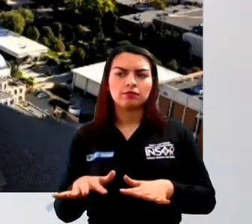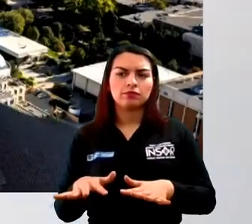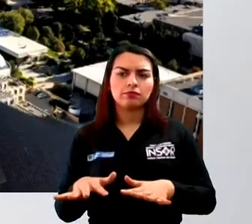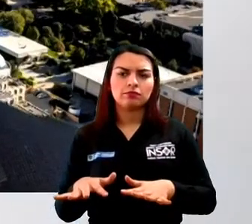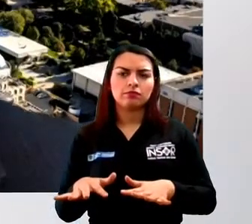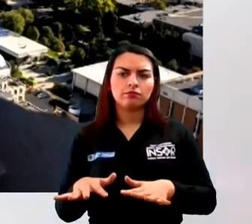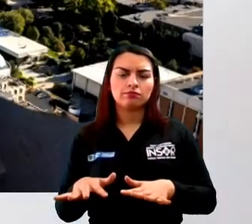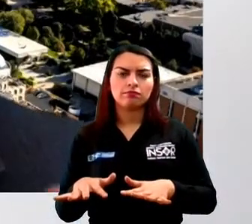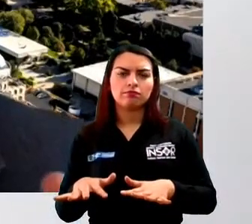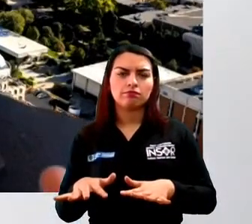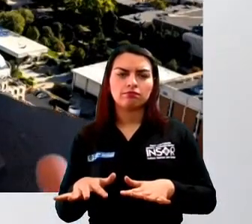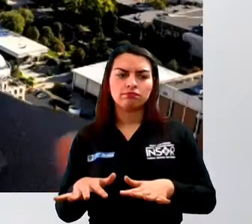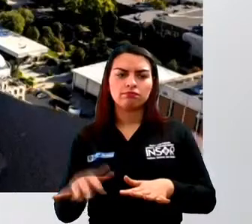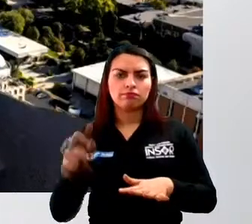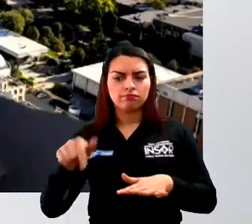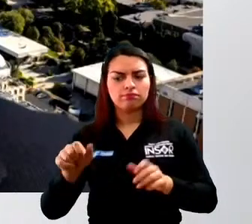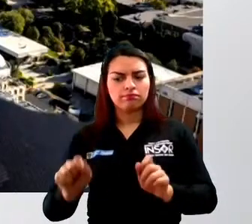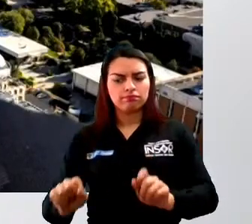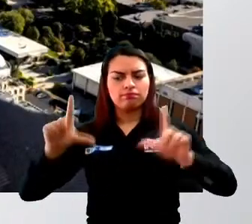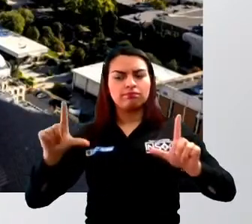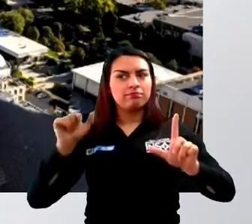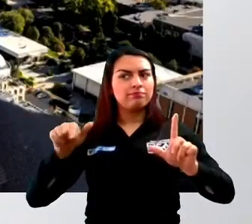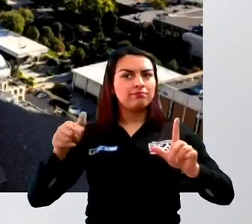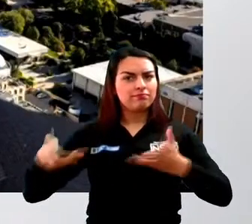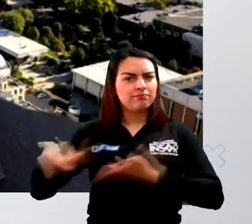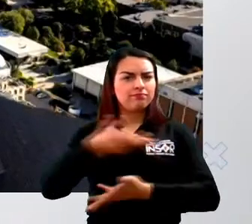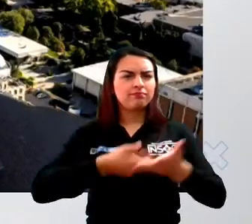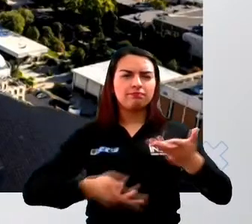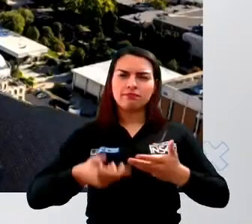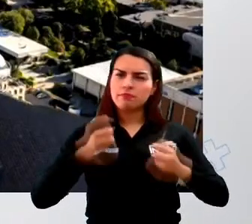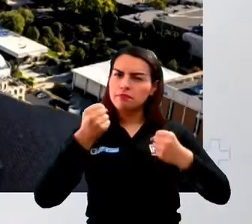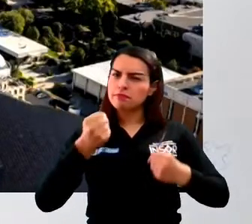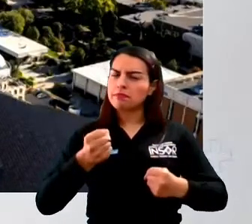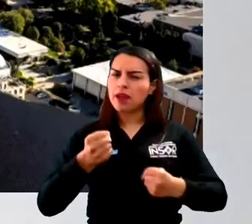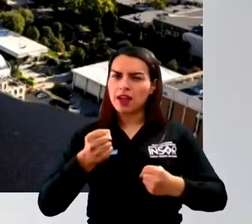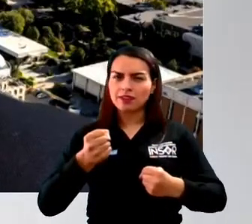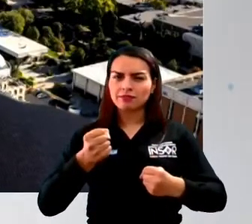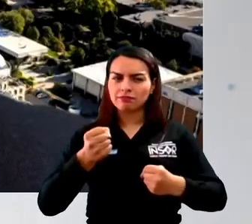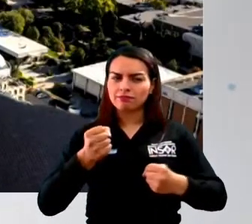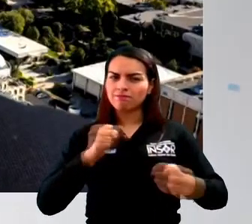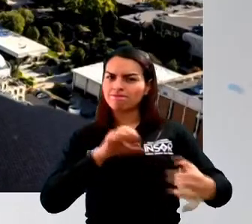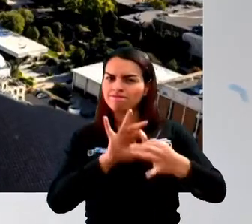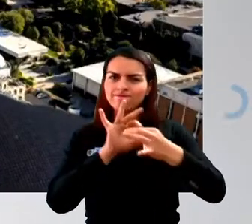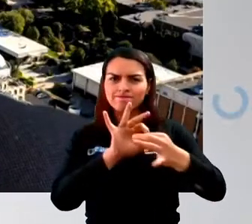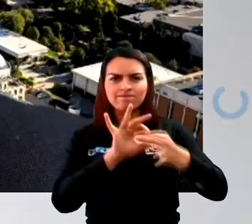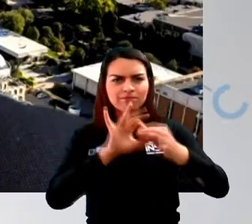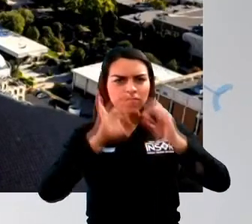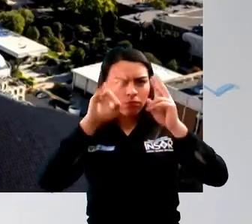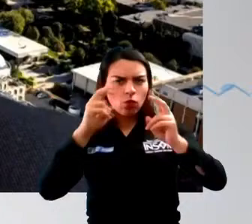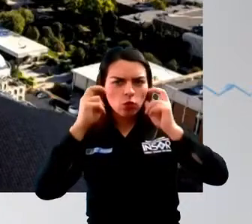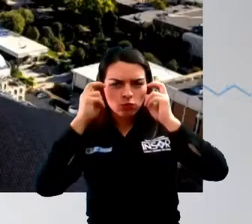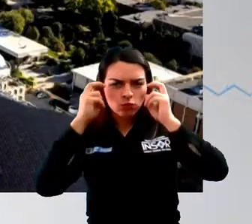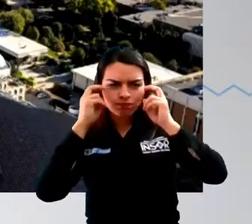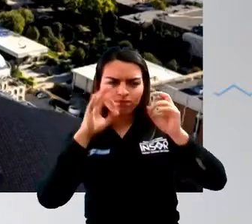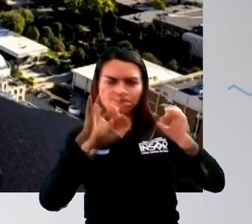ha sido resaltado como una brecha en nuestro conocimiento dado al